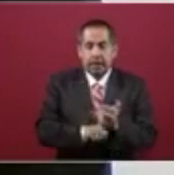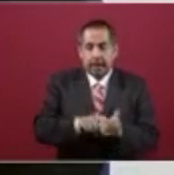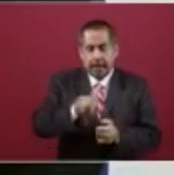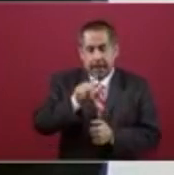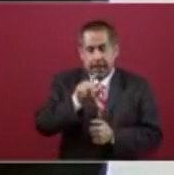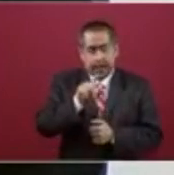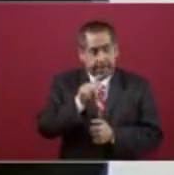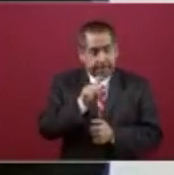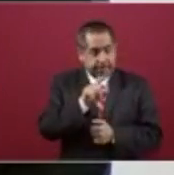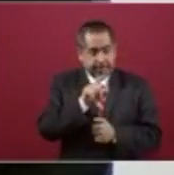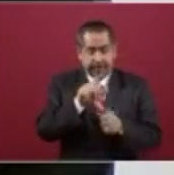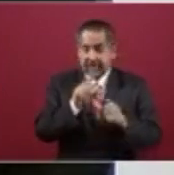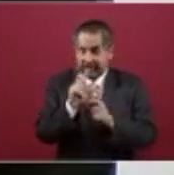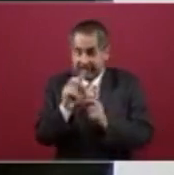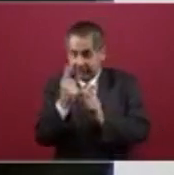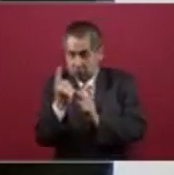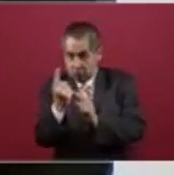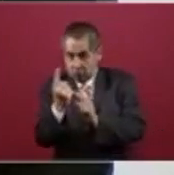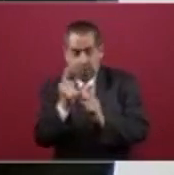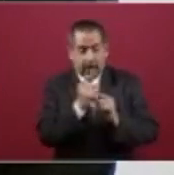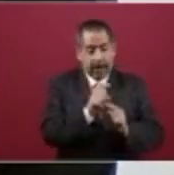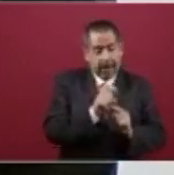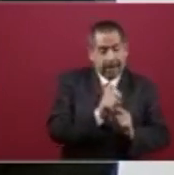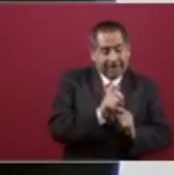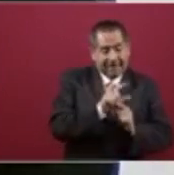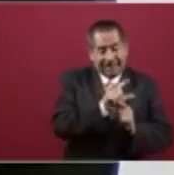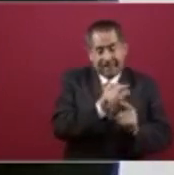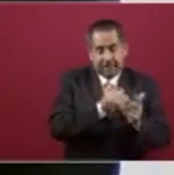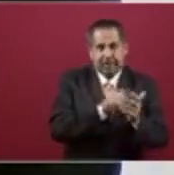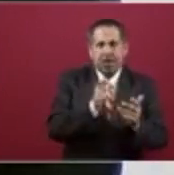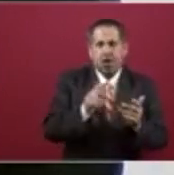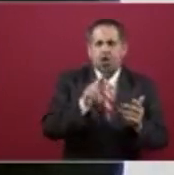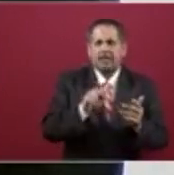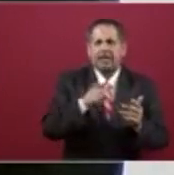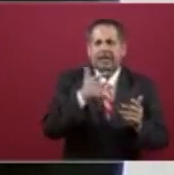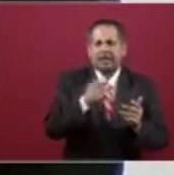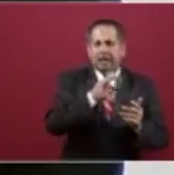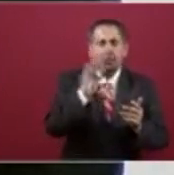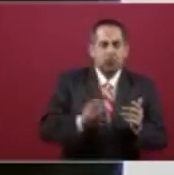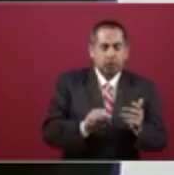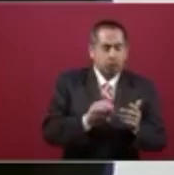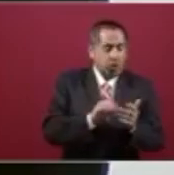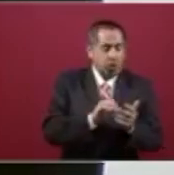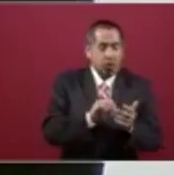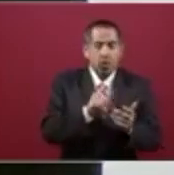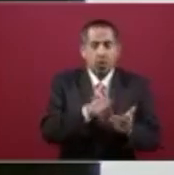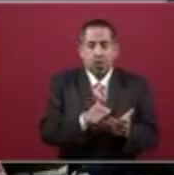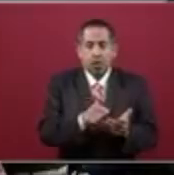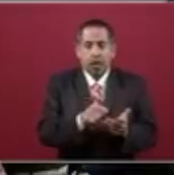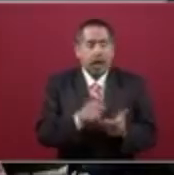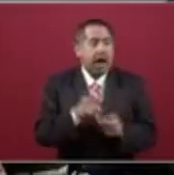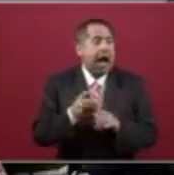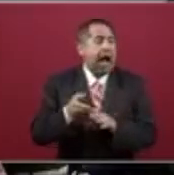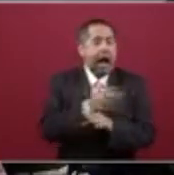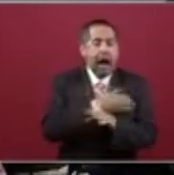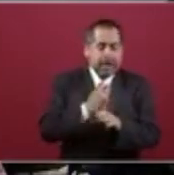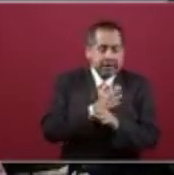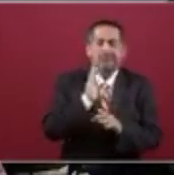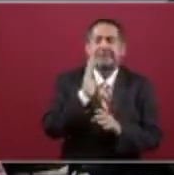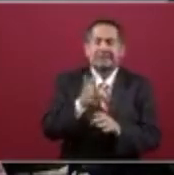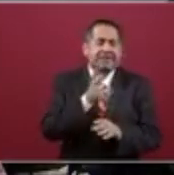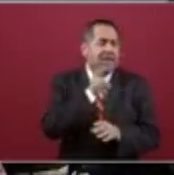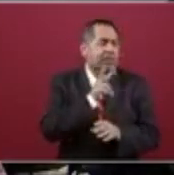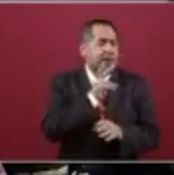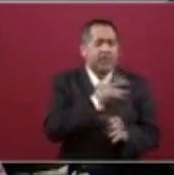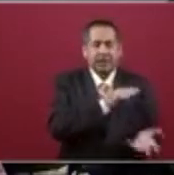27,000 de los 31, es decir, el 87% de esos 31,000 ya los producía Pemex. No hay